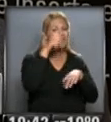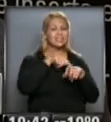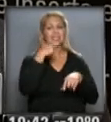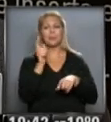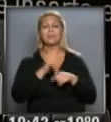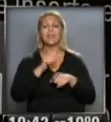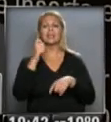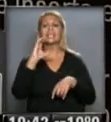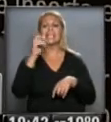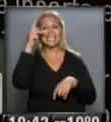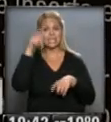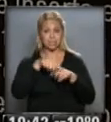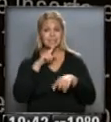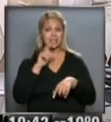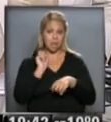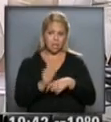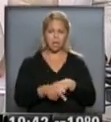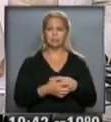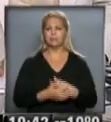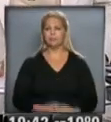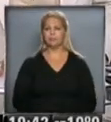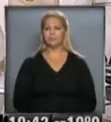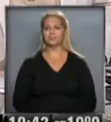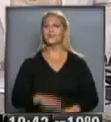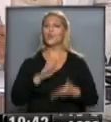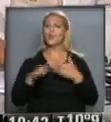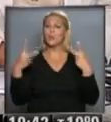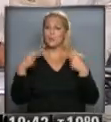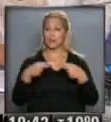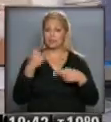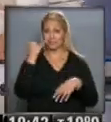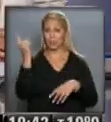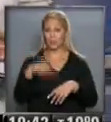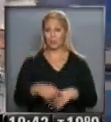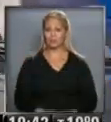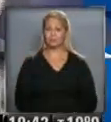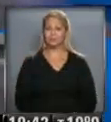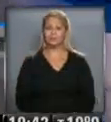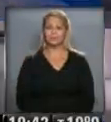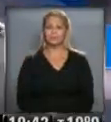Cristina Fernández. Muy bien, hacemos una nueva pausa. Ya estamos.